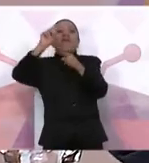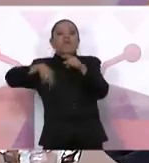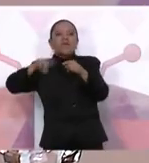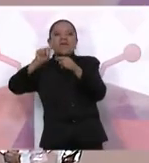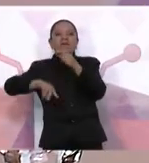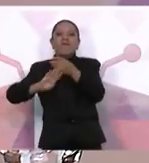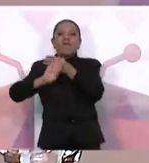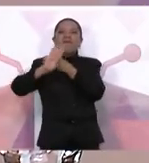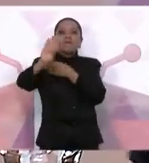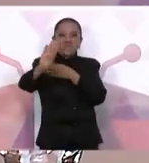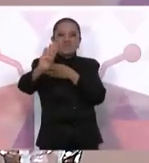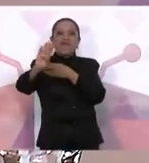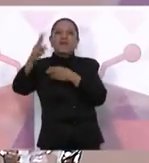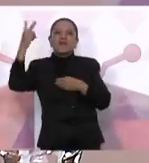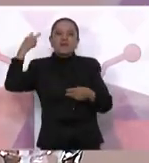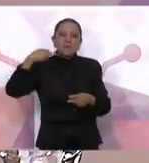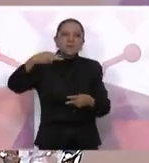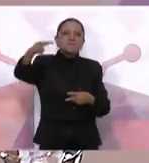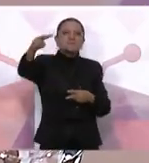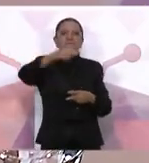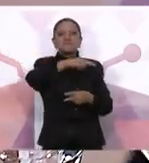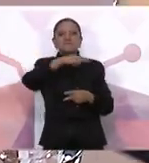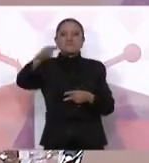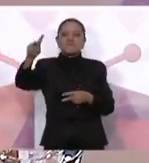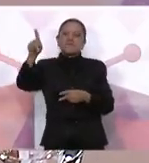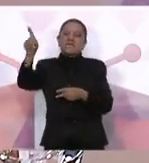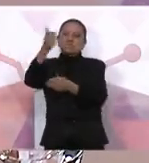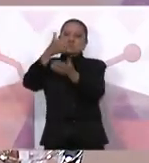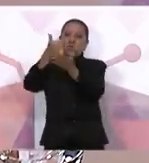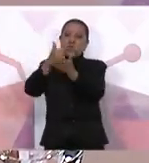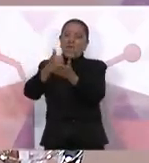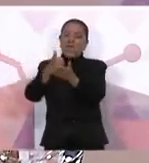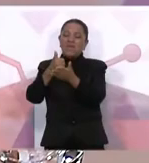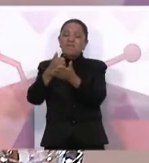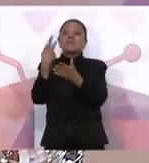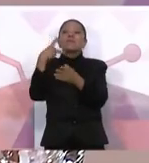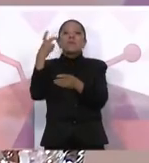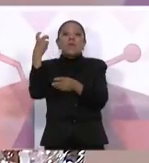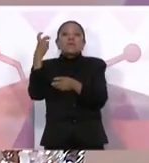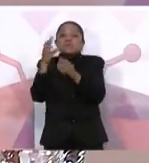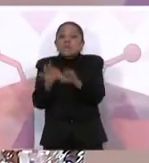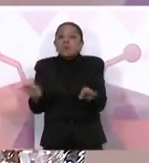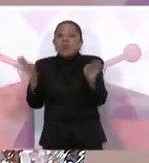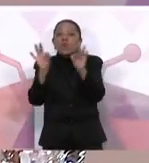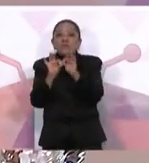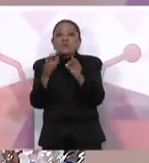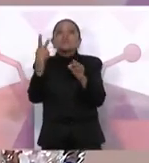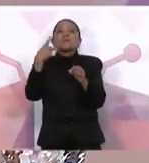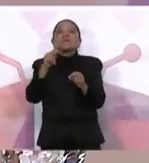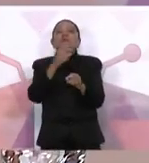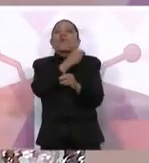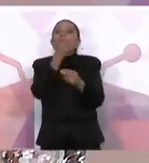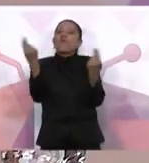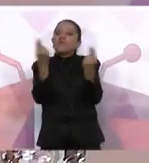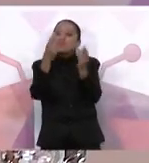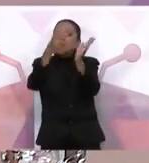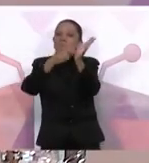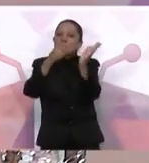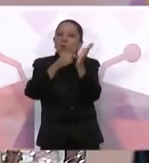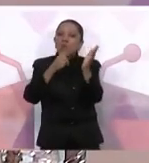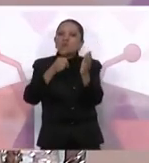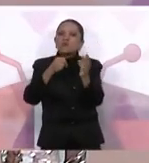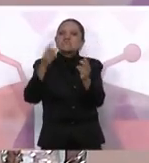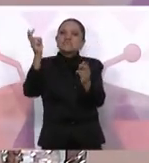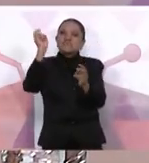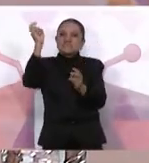porque es un punto neurálgico pasan por ahí si nosotros reorientamos la circulación vehícular y evitamos que grandes autobuses